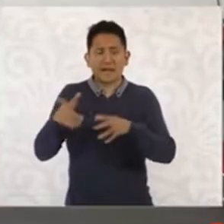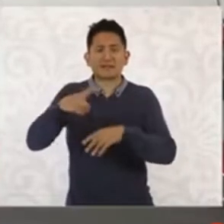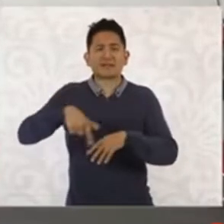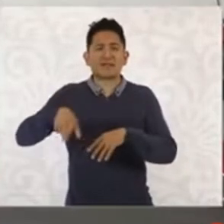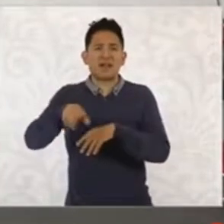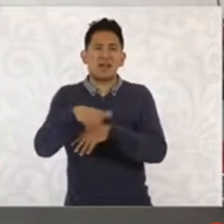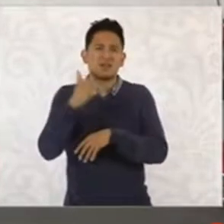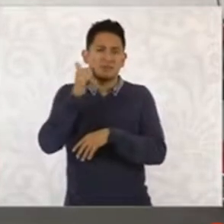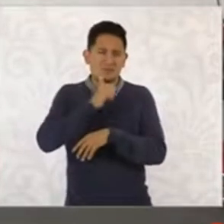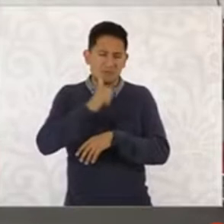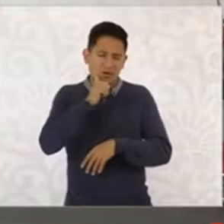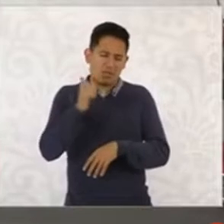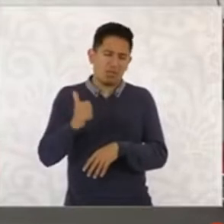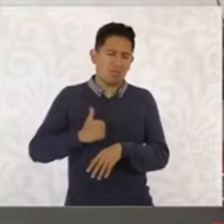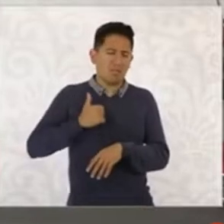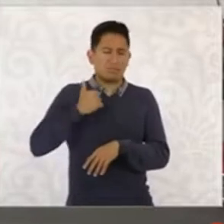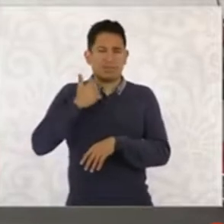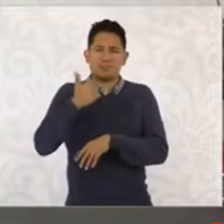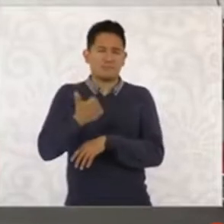favor.